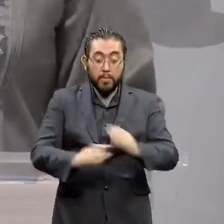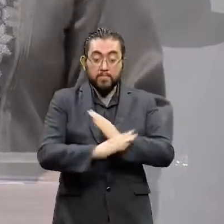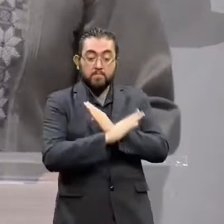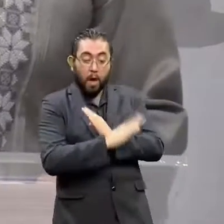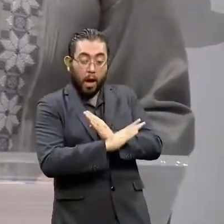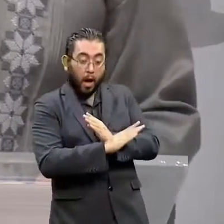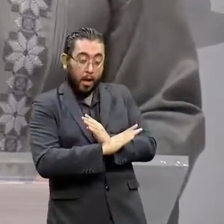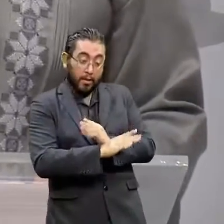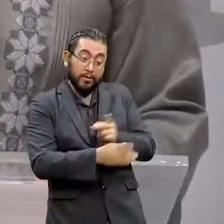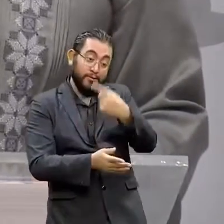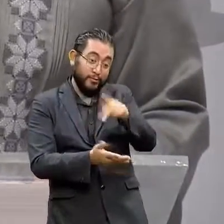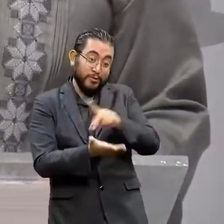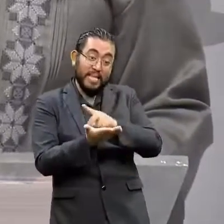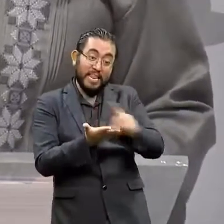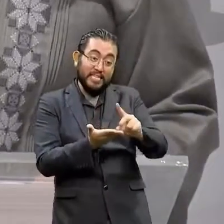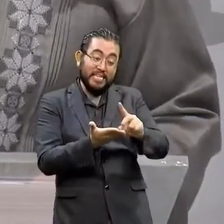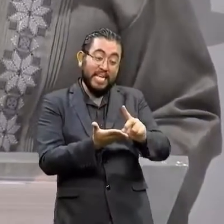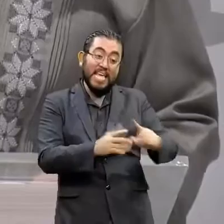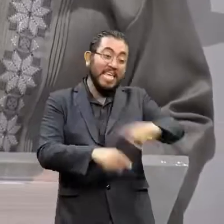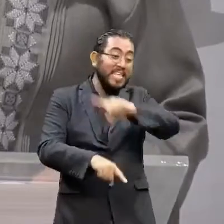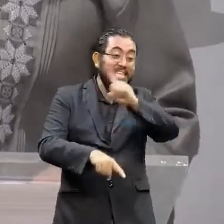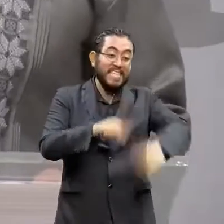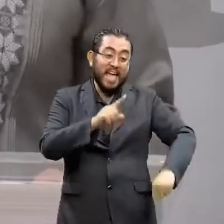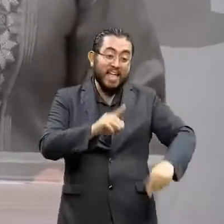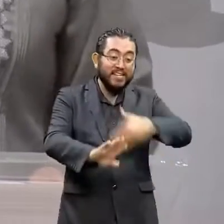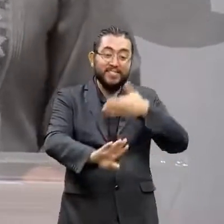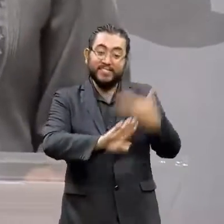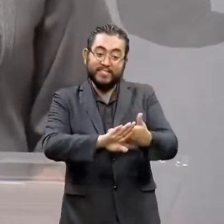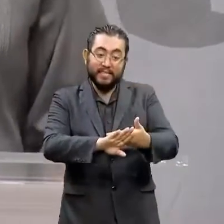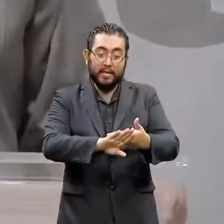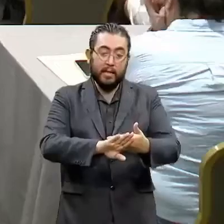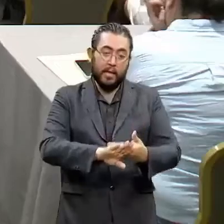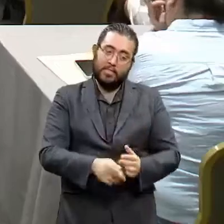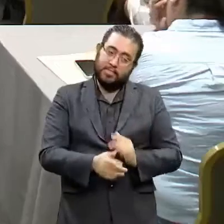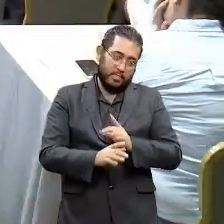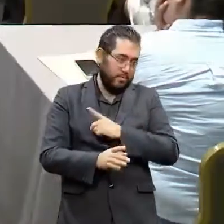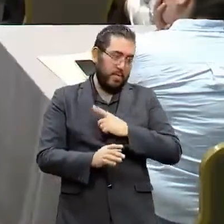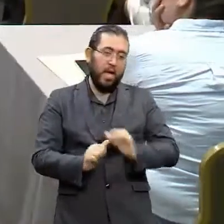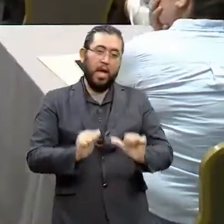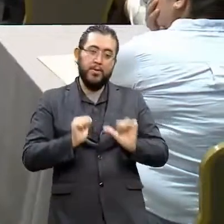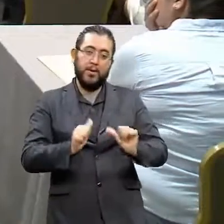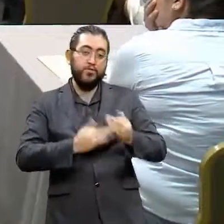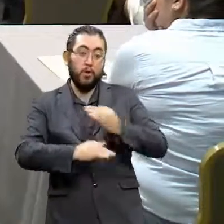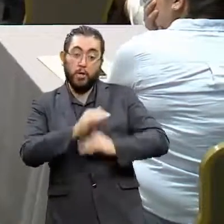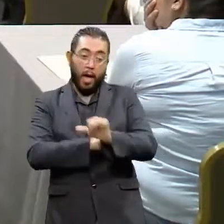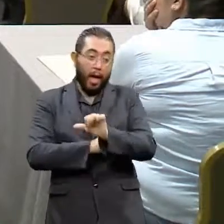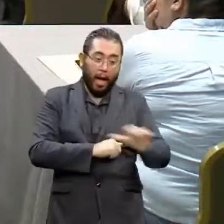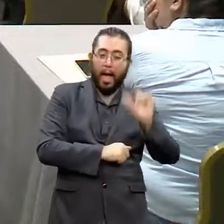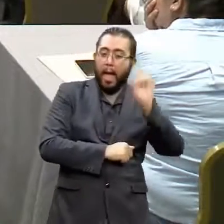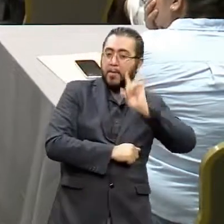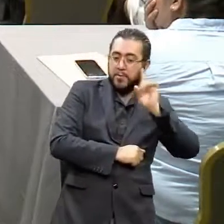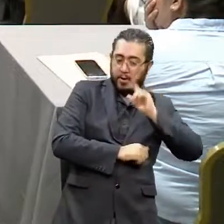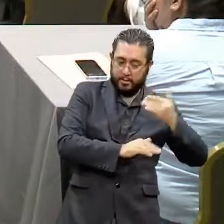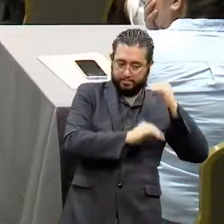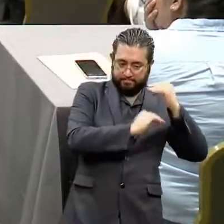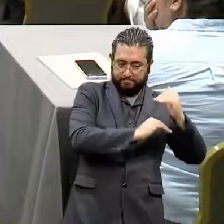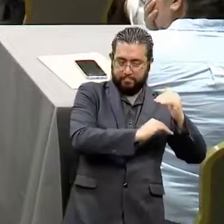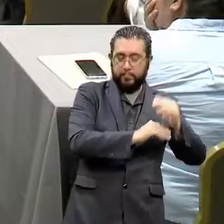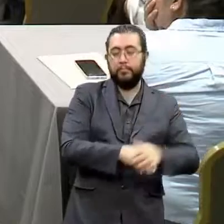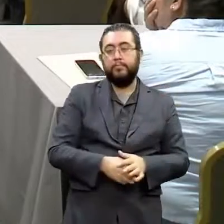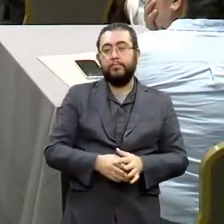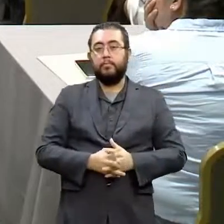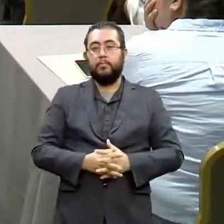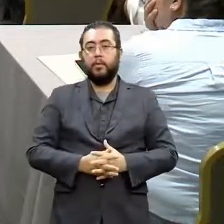derecho a una vida digna y de violencia para todas las mujeres esto sin hog dudas